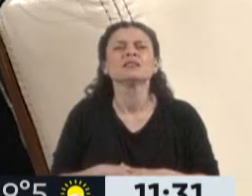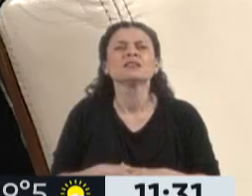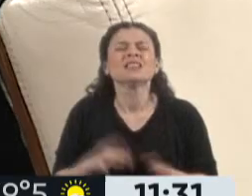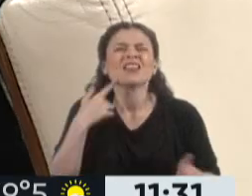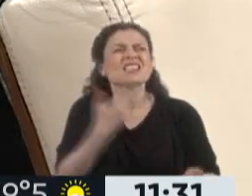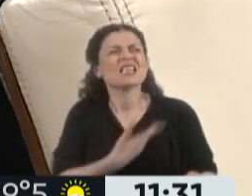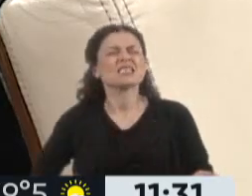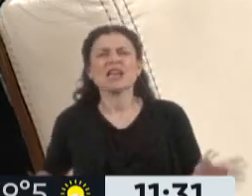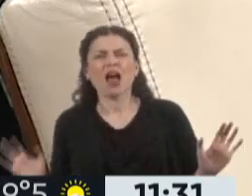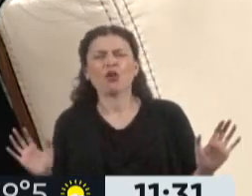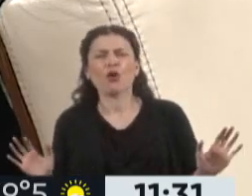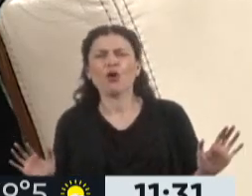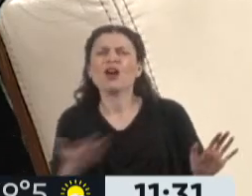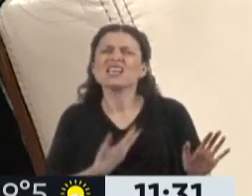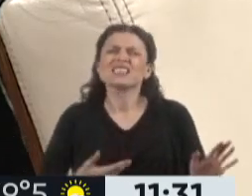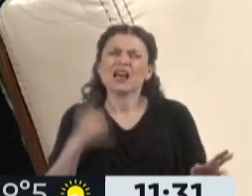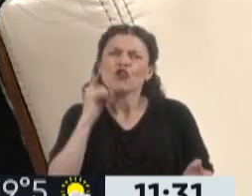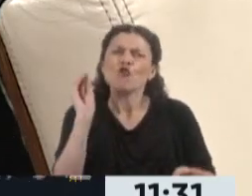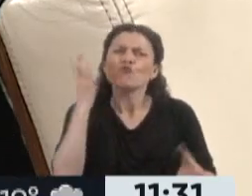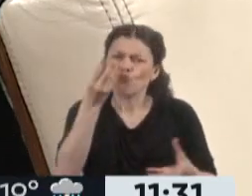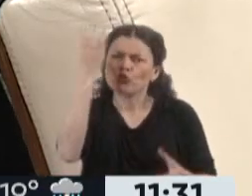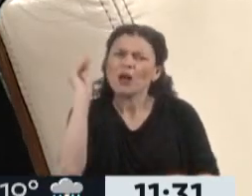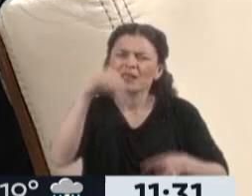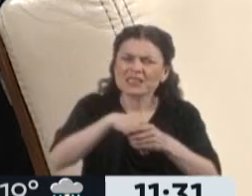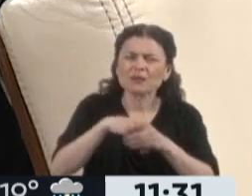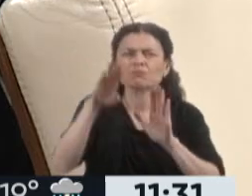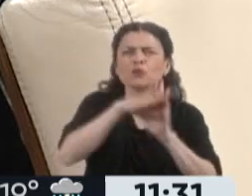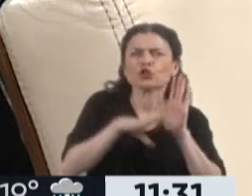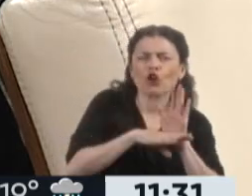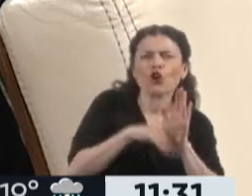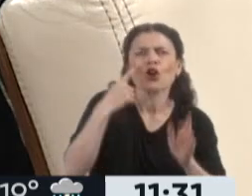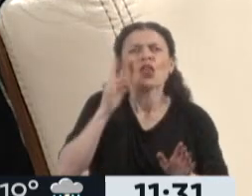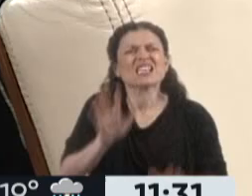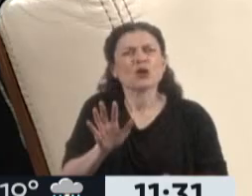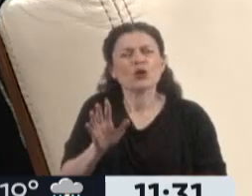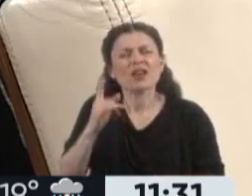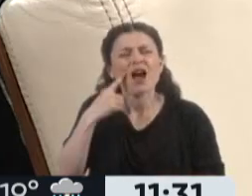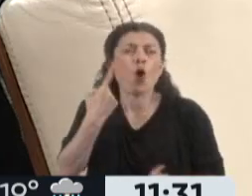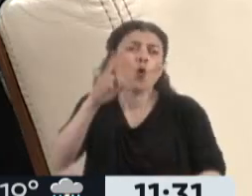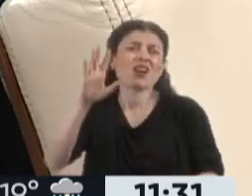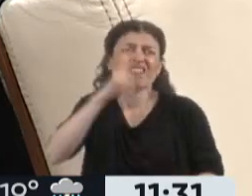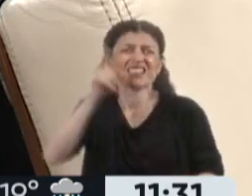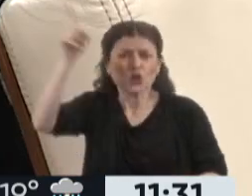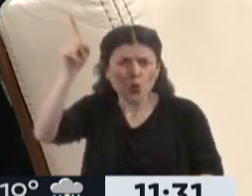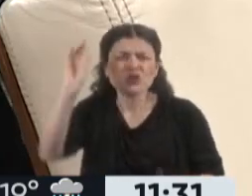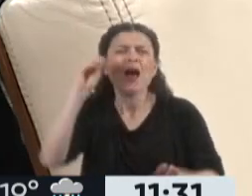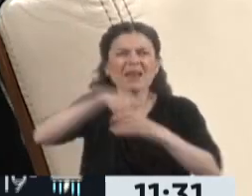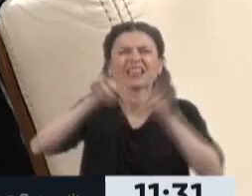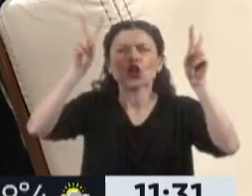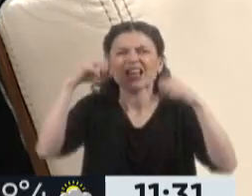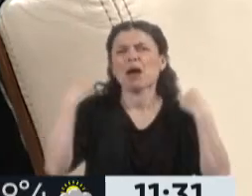la actuación, y he estado en varios protocolos de seguridad con Franco Berlín, con el director de Seguridad Deportiva, y que la actitud, ha